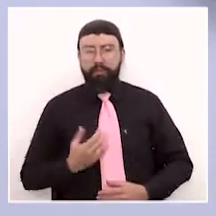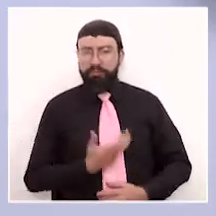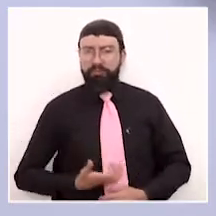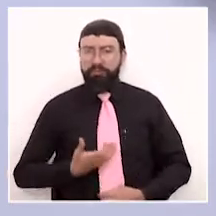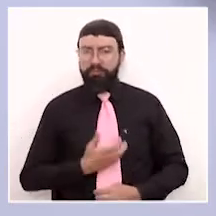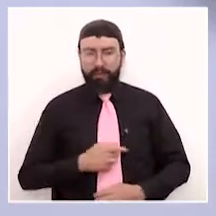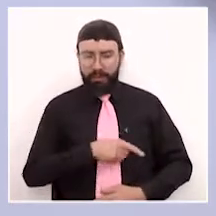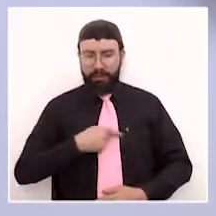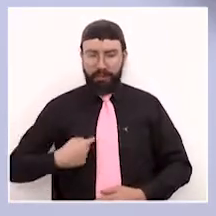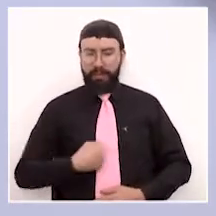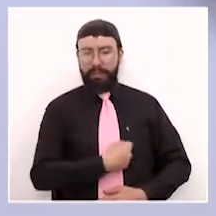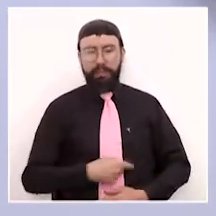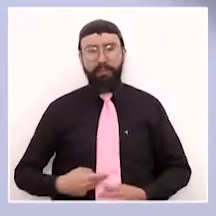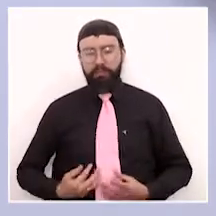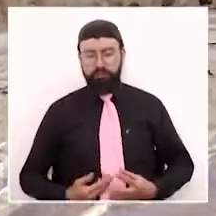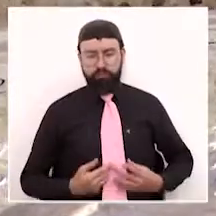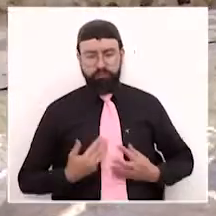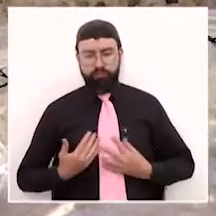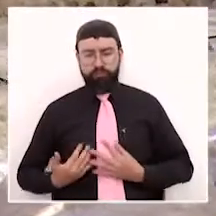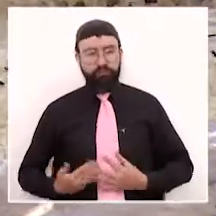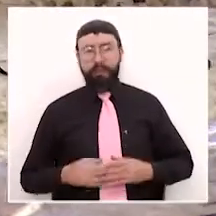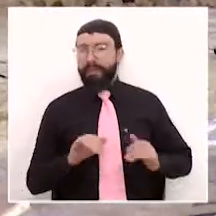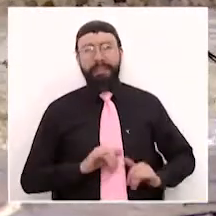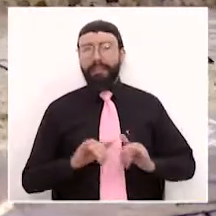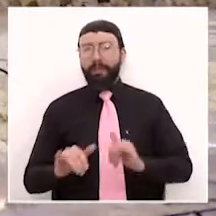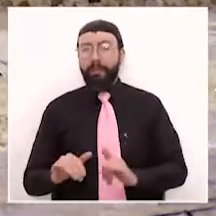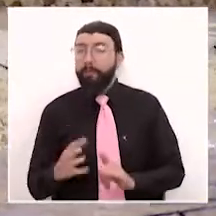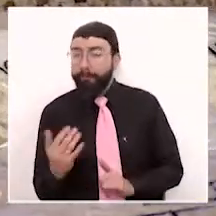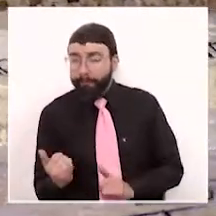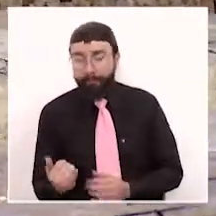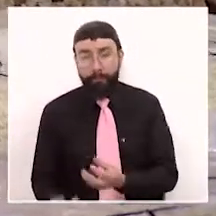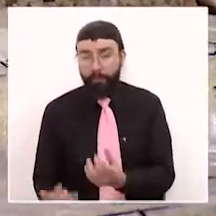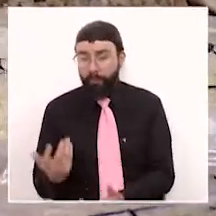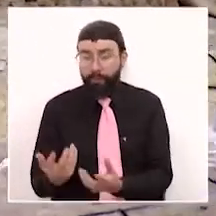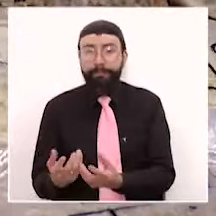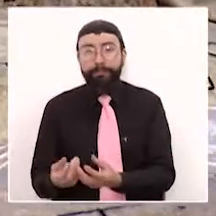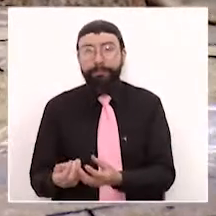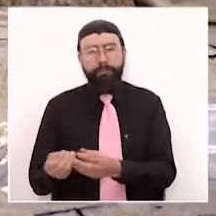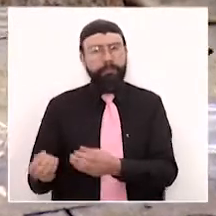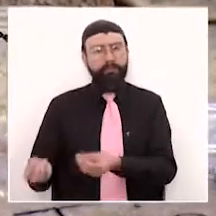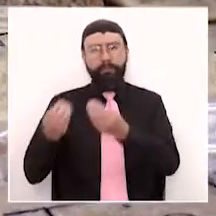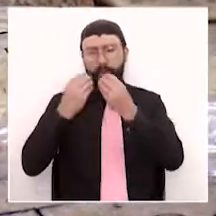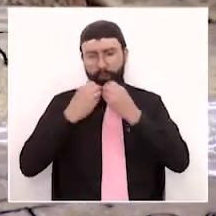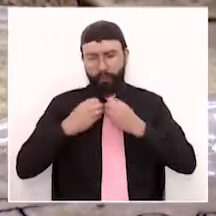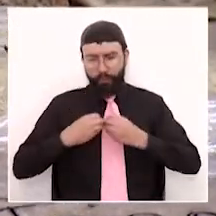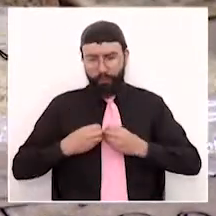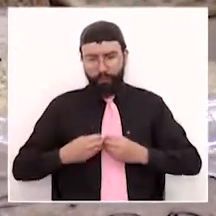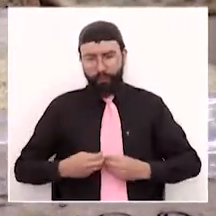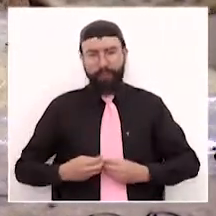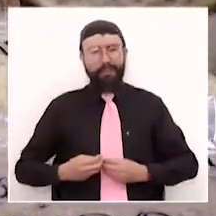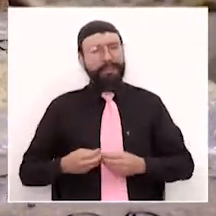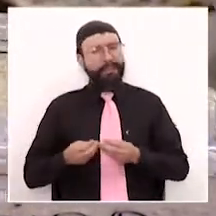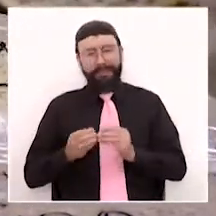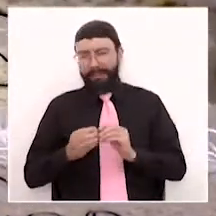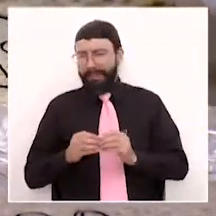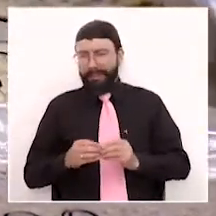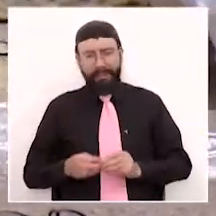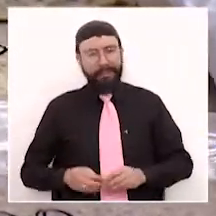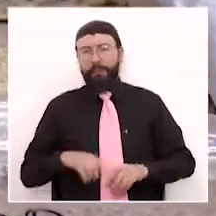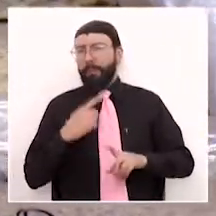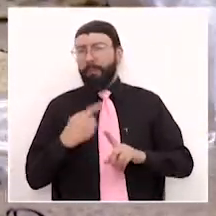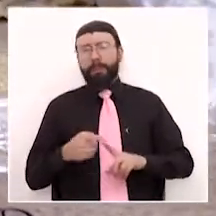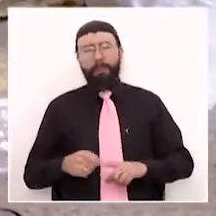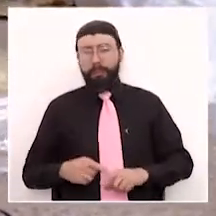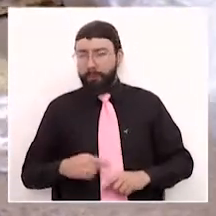intestino. Entonces esas enzimas que hay ahí se encargan de empezar a hacer una predigestión de los almidones, de empezar